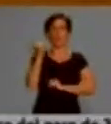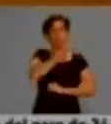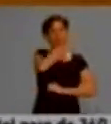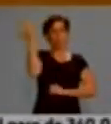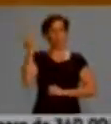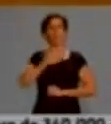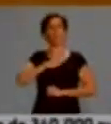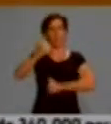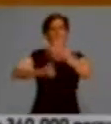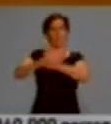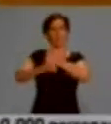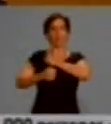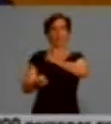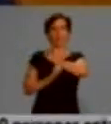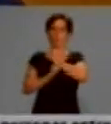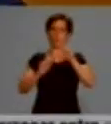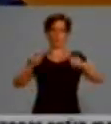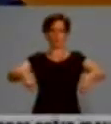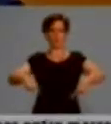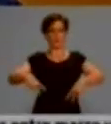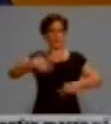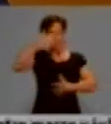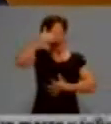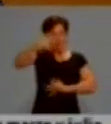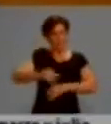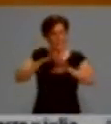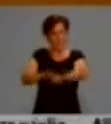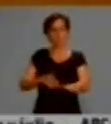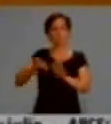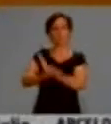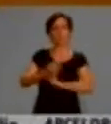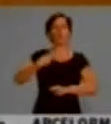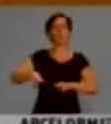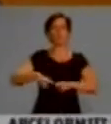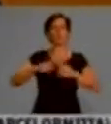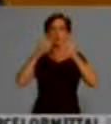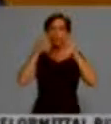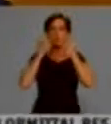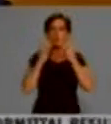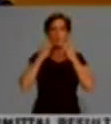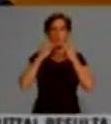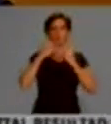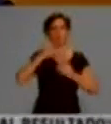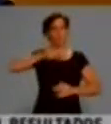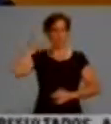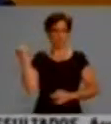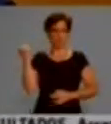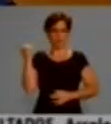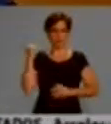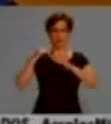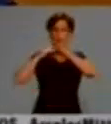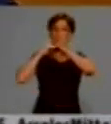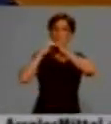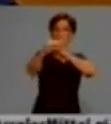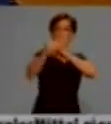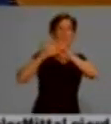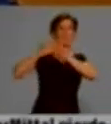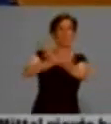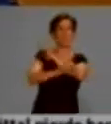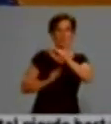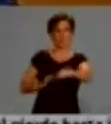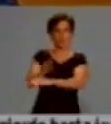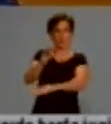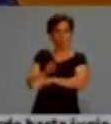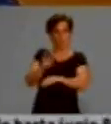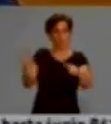pueden competir sin trampas. La credibilidad requiere políticos honrados y honestos. La estabilidad está también en que la financiación